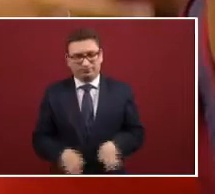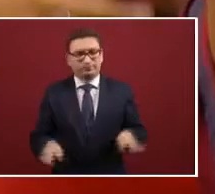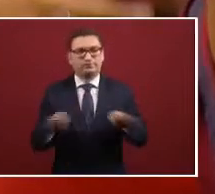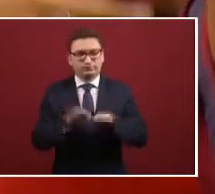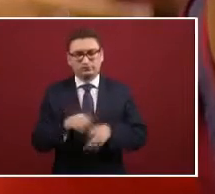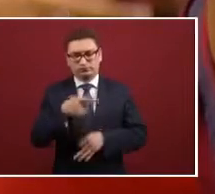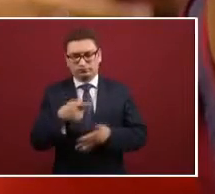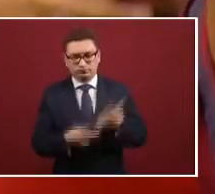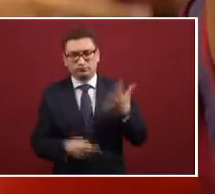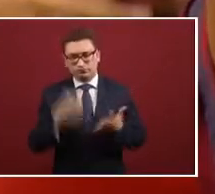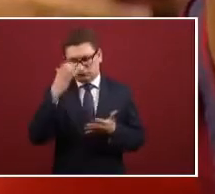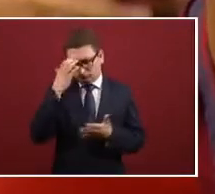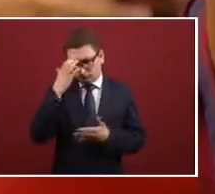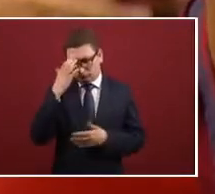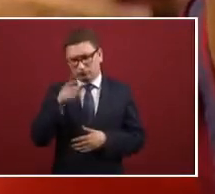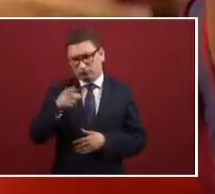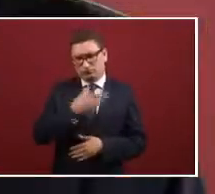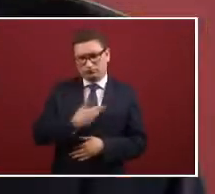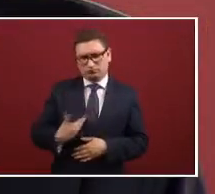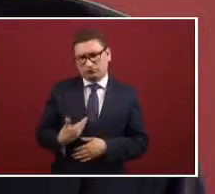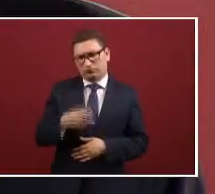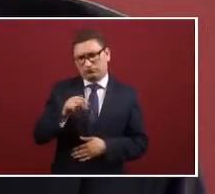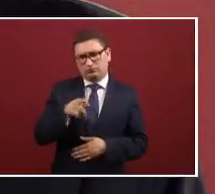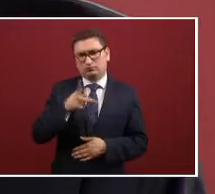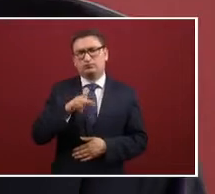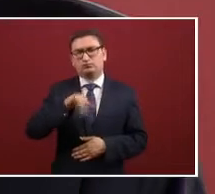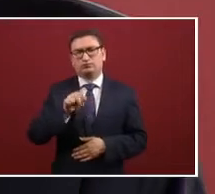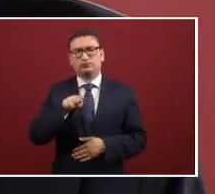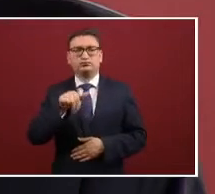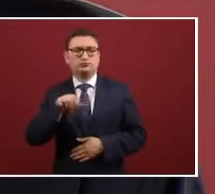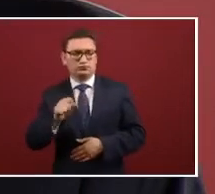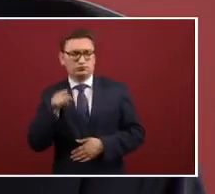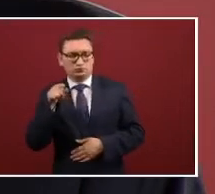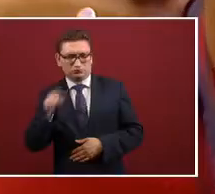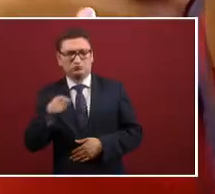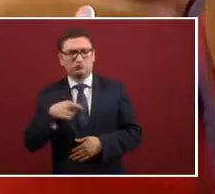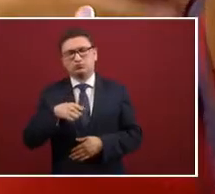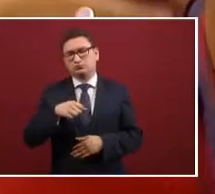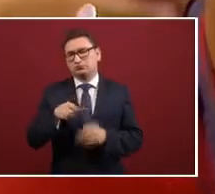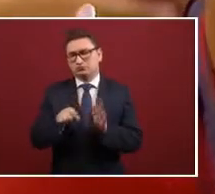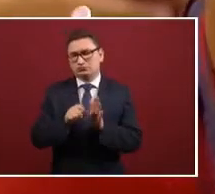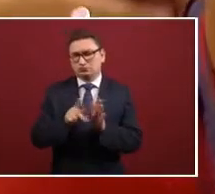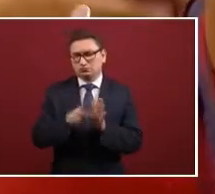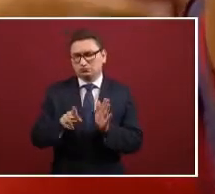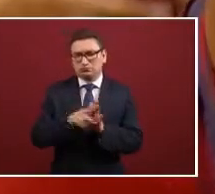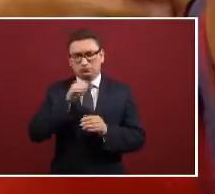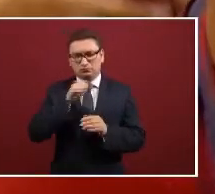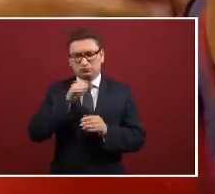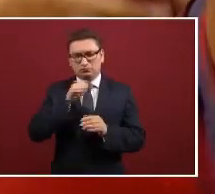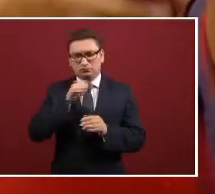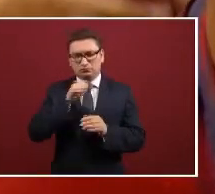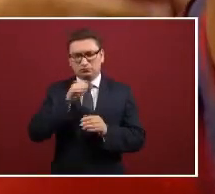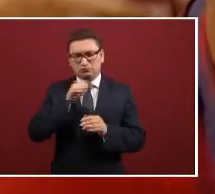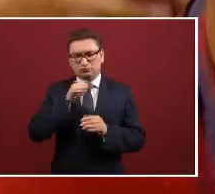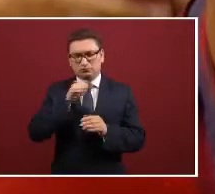a lo mejor no usted como presidente pero a lo mejor jesús ramírez por ser su vocero de comunicación social que dé a conocer está